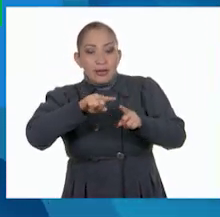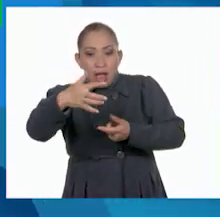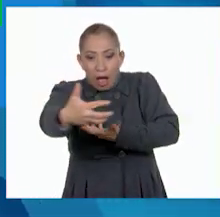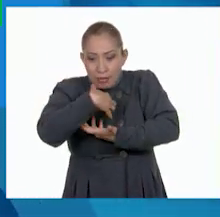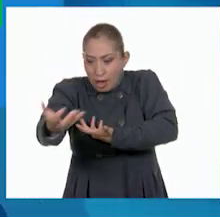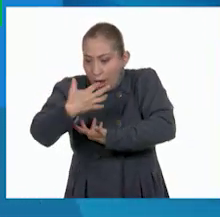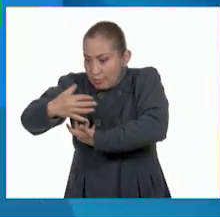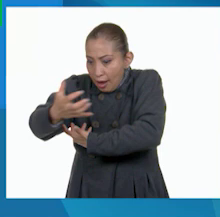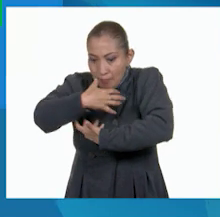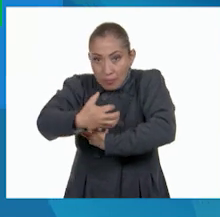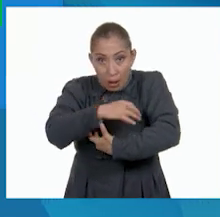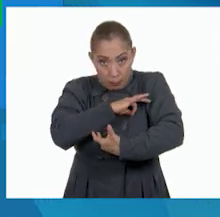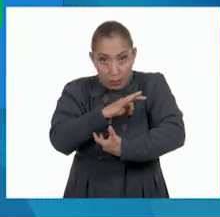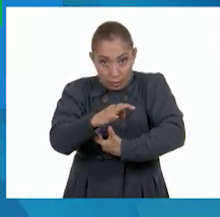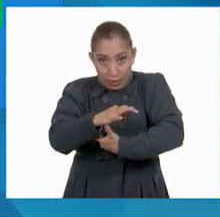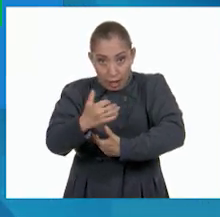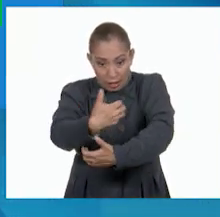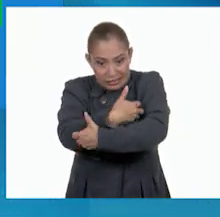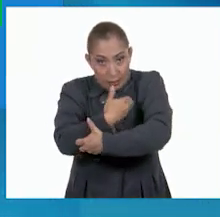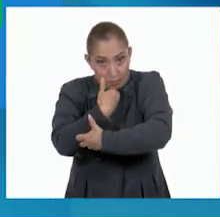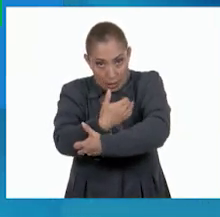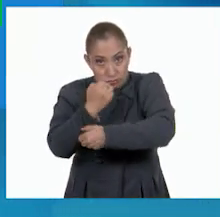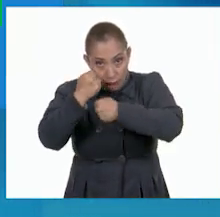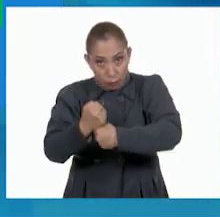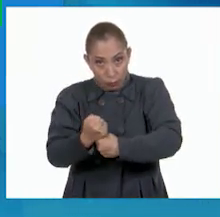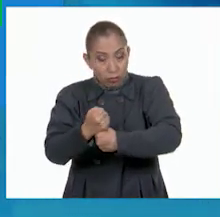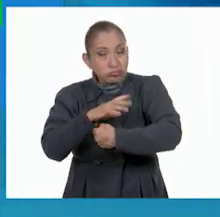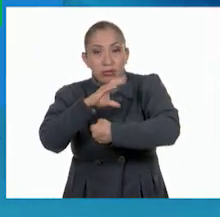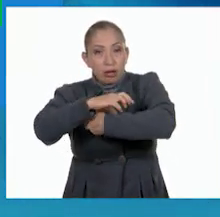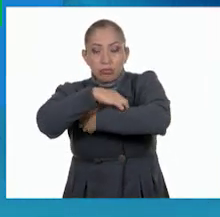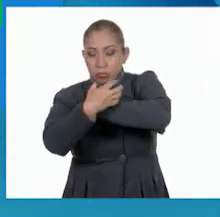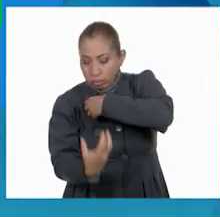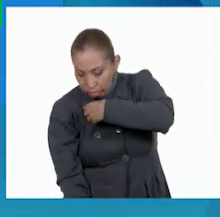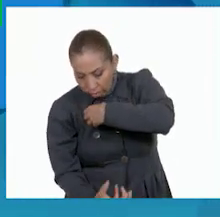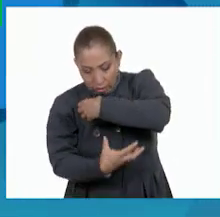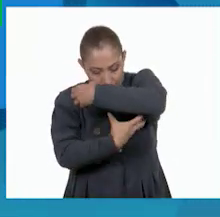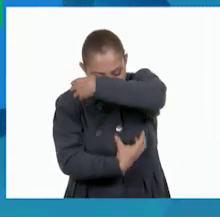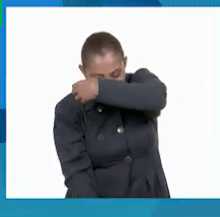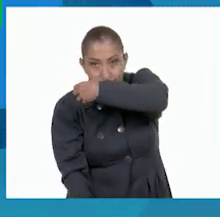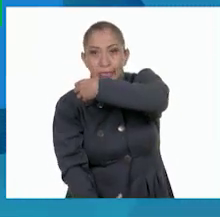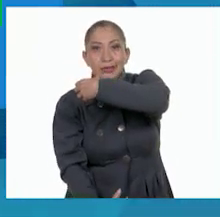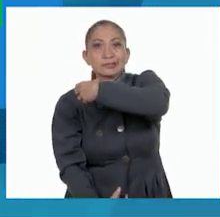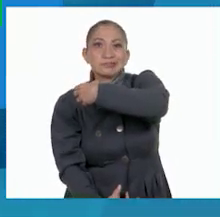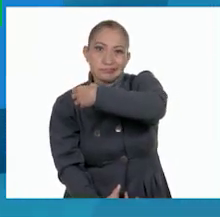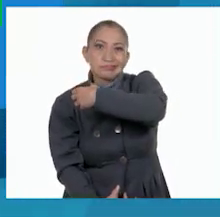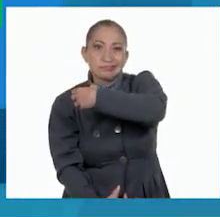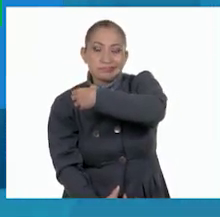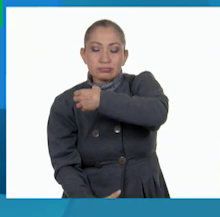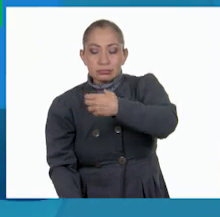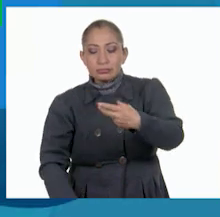a la vez, es posible que alguna pierdas. O